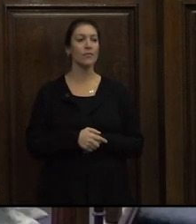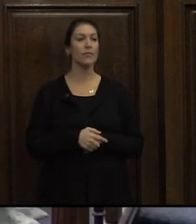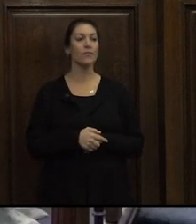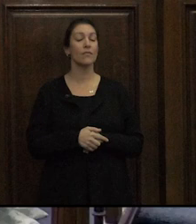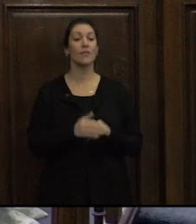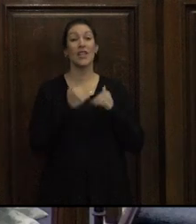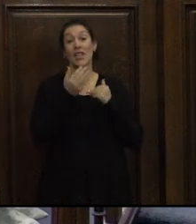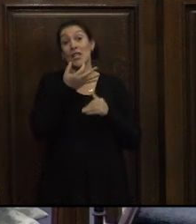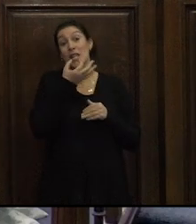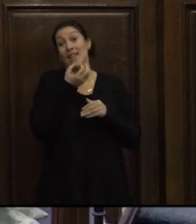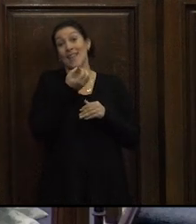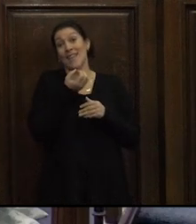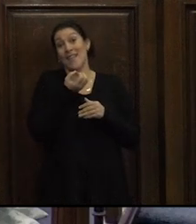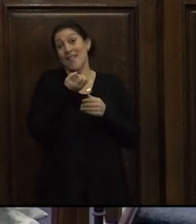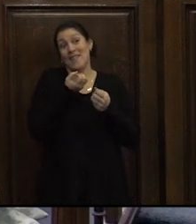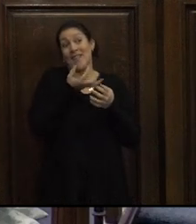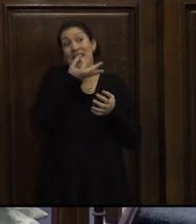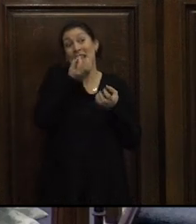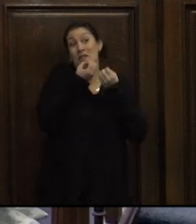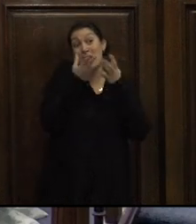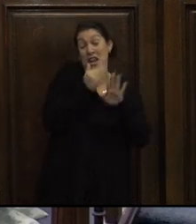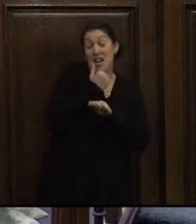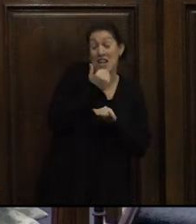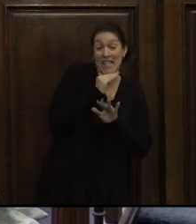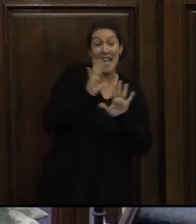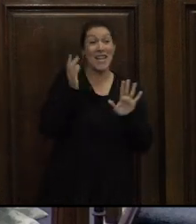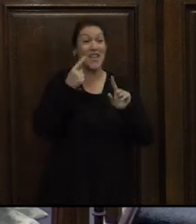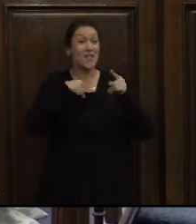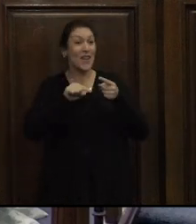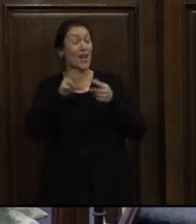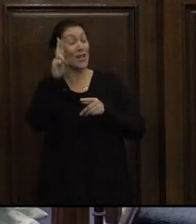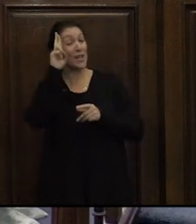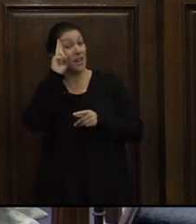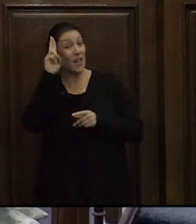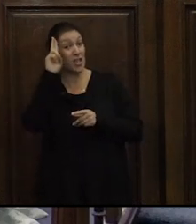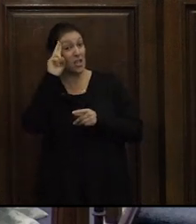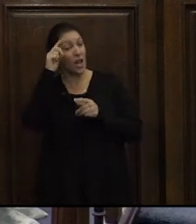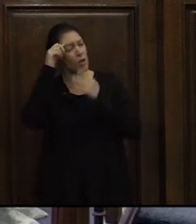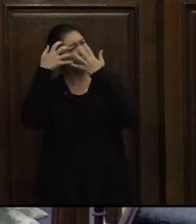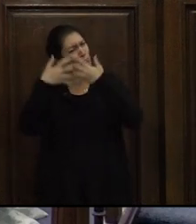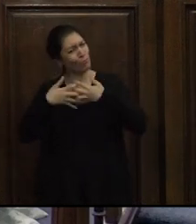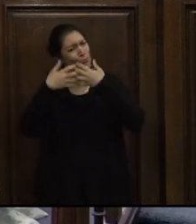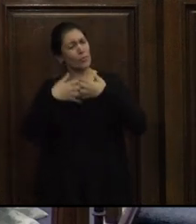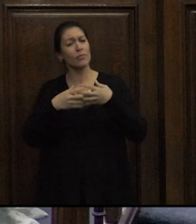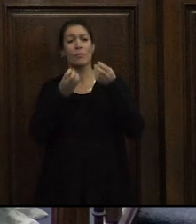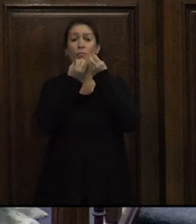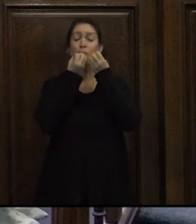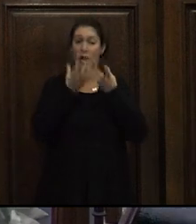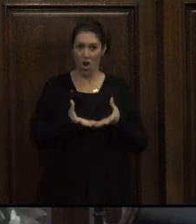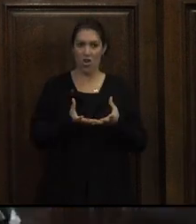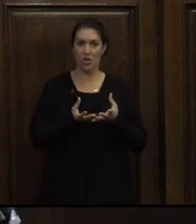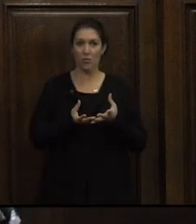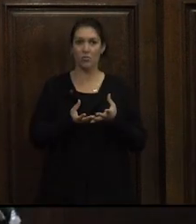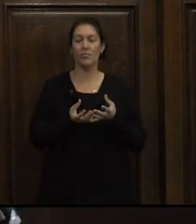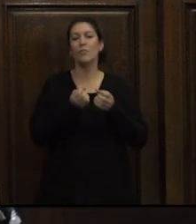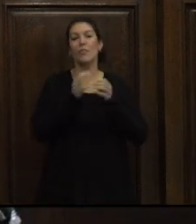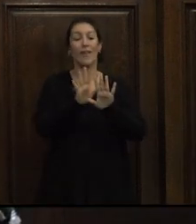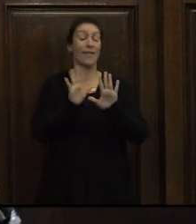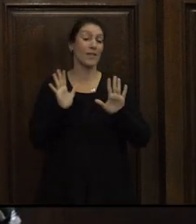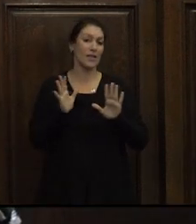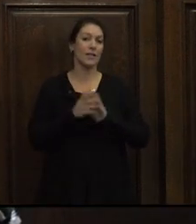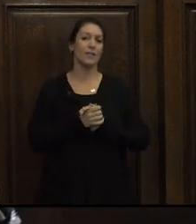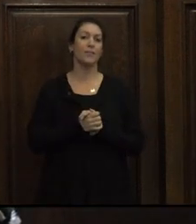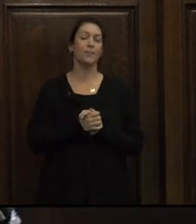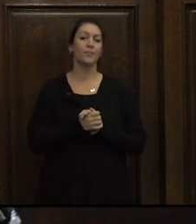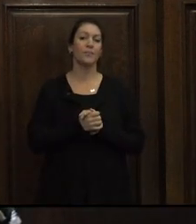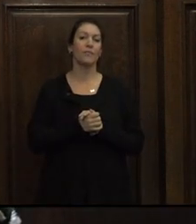No sé si es bueno lo que dije es que ha habido un gran esfuerzo y hay que reflexionar qué es lo mejor porque es